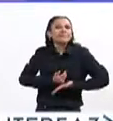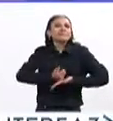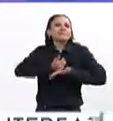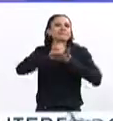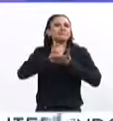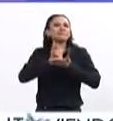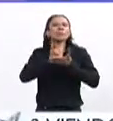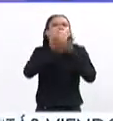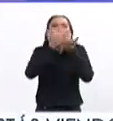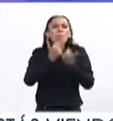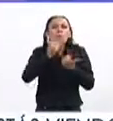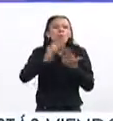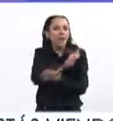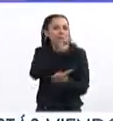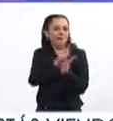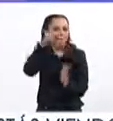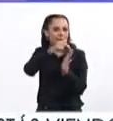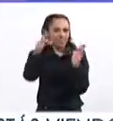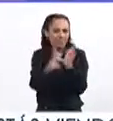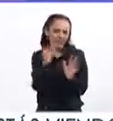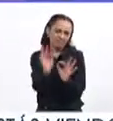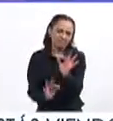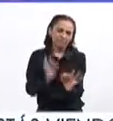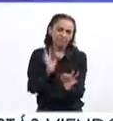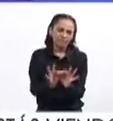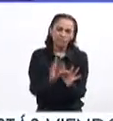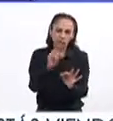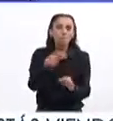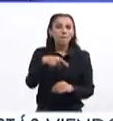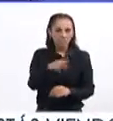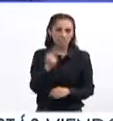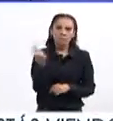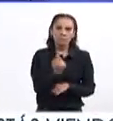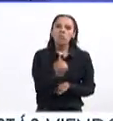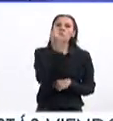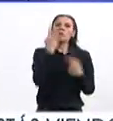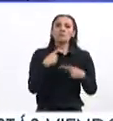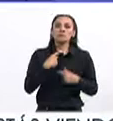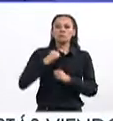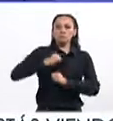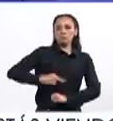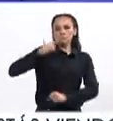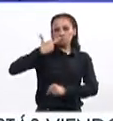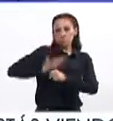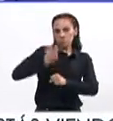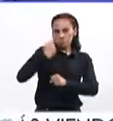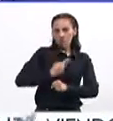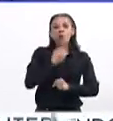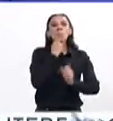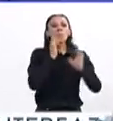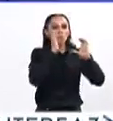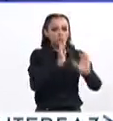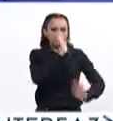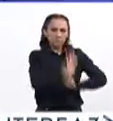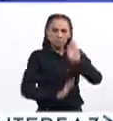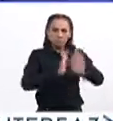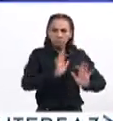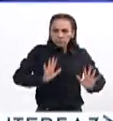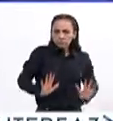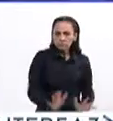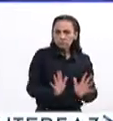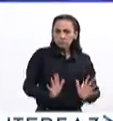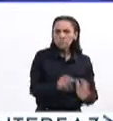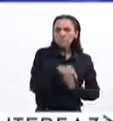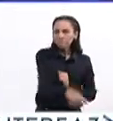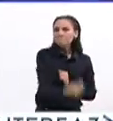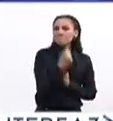perfecta, sin embargo, sí es importante que exista un cuidador primario, ¿no? Y que ese cuidador primario se encargue de dar esa estimulación que el niño necesita. Creo